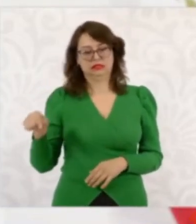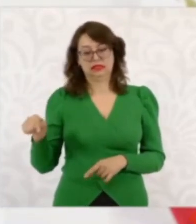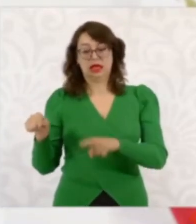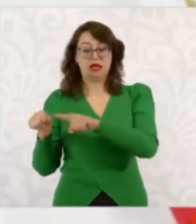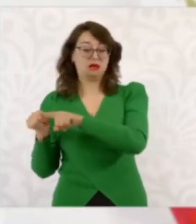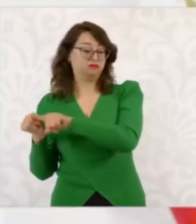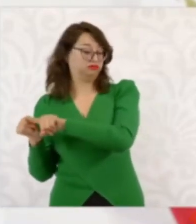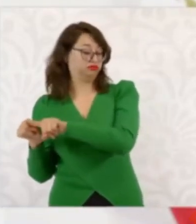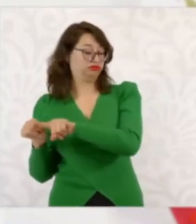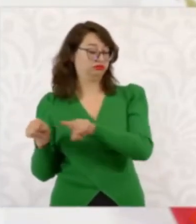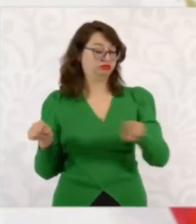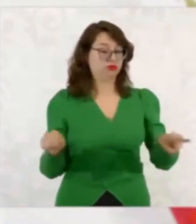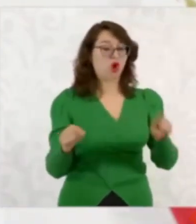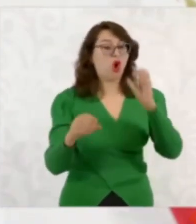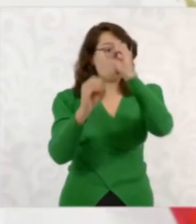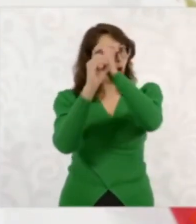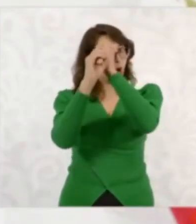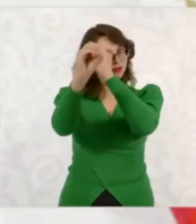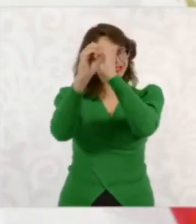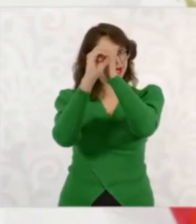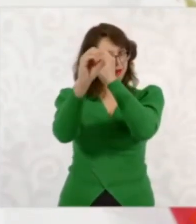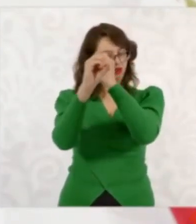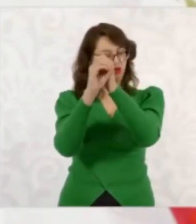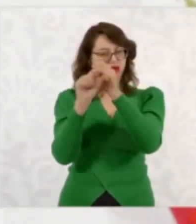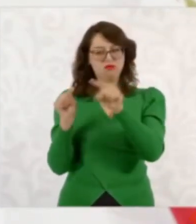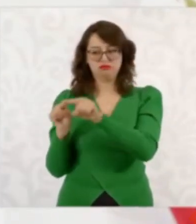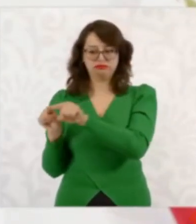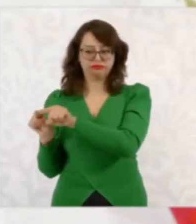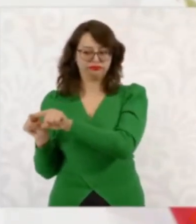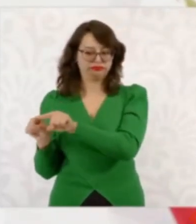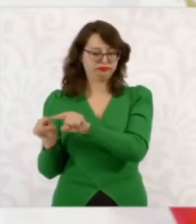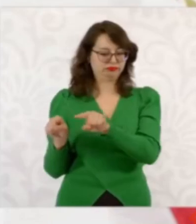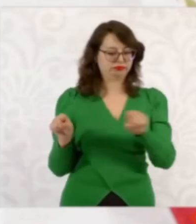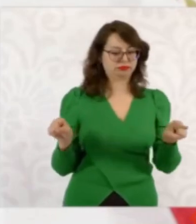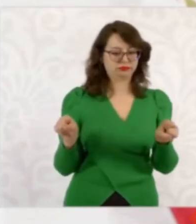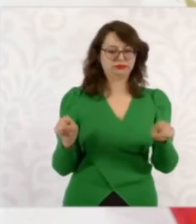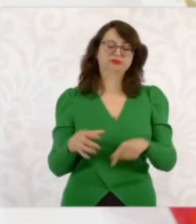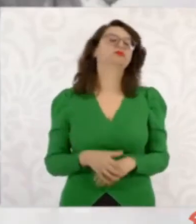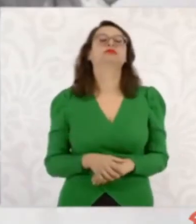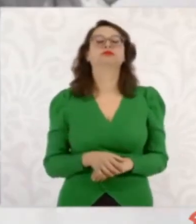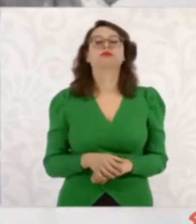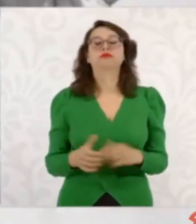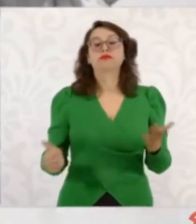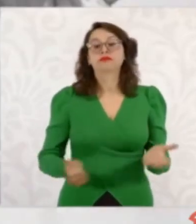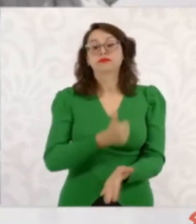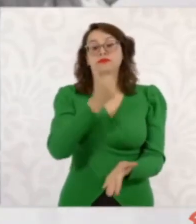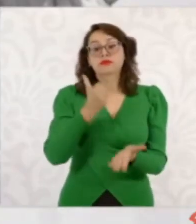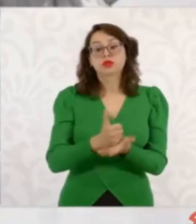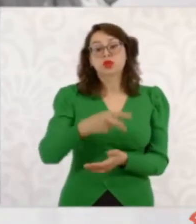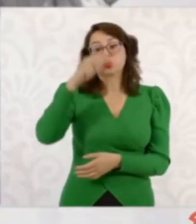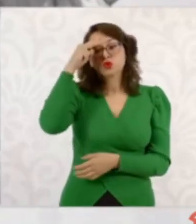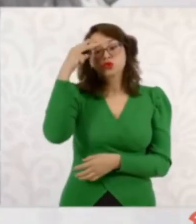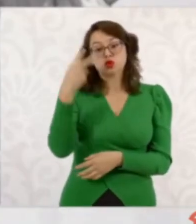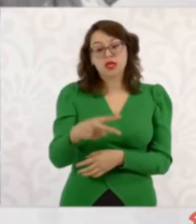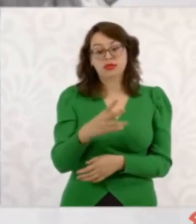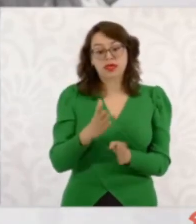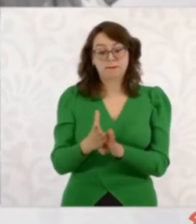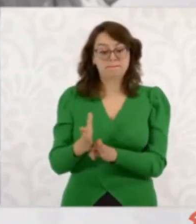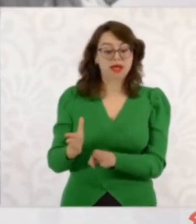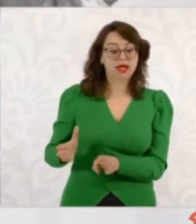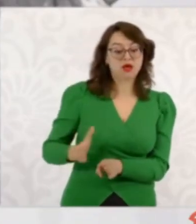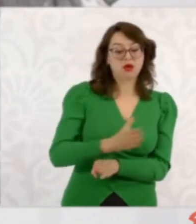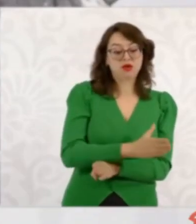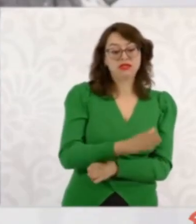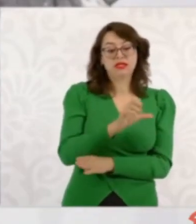La parte hasta el límite con la Ciudad de México la construyó la Secretaría de Comunicaciones y Transportes